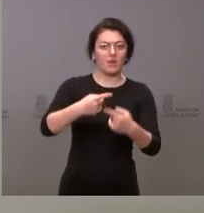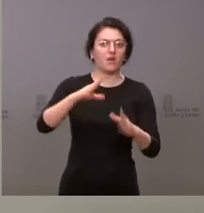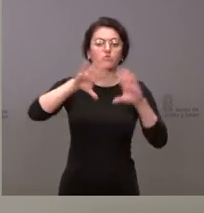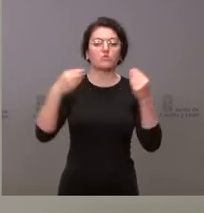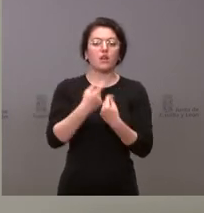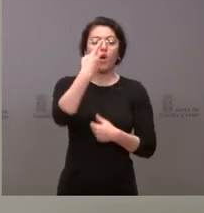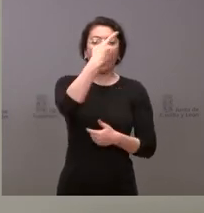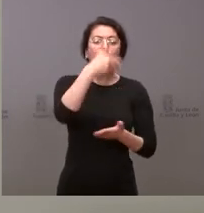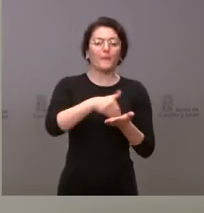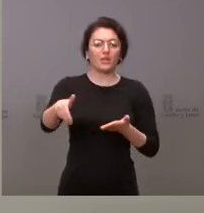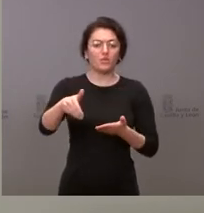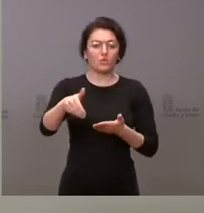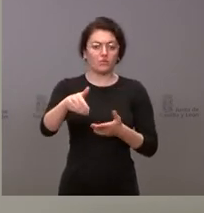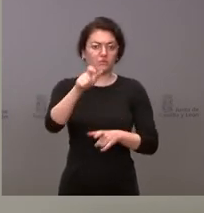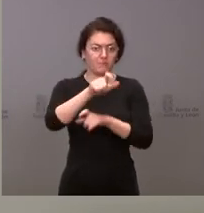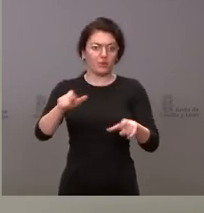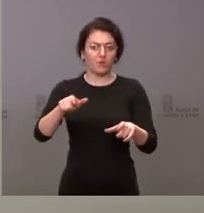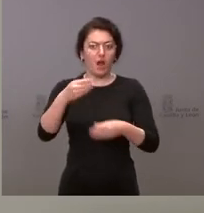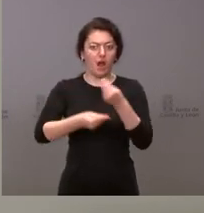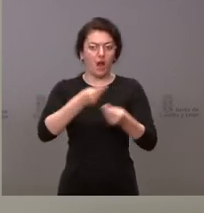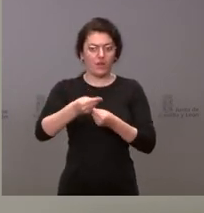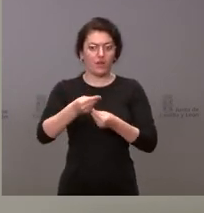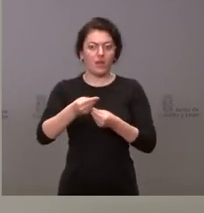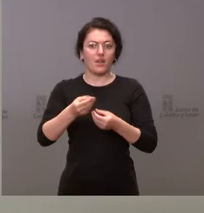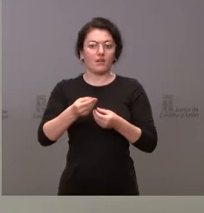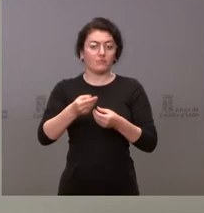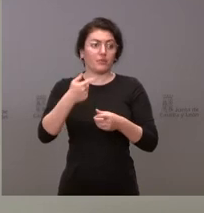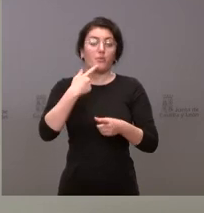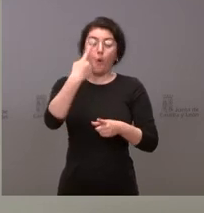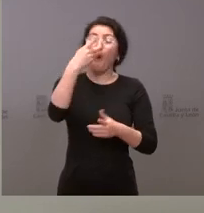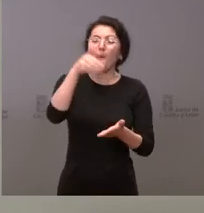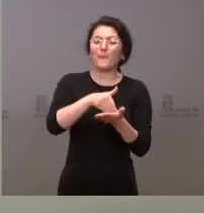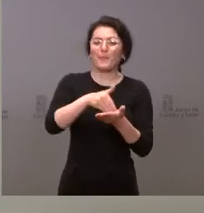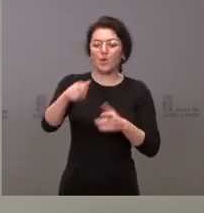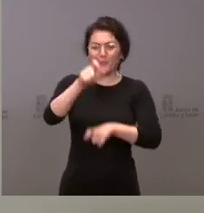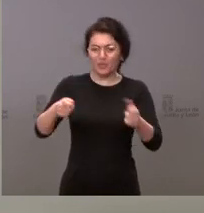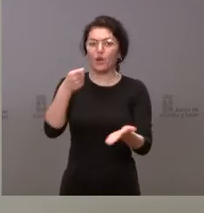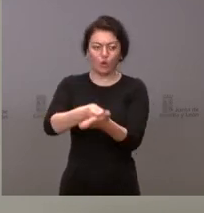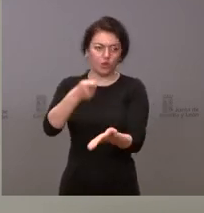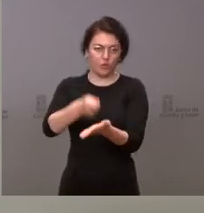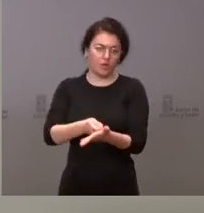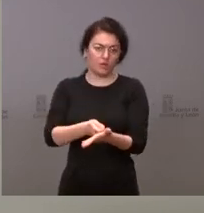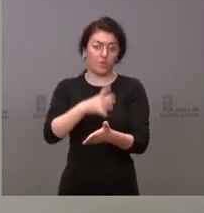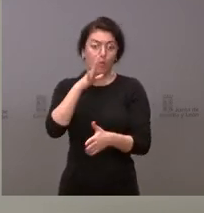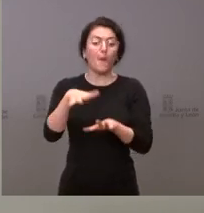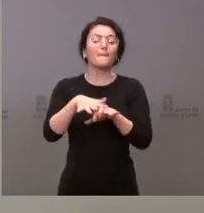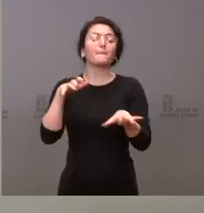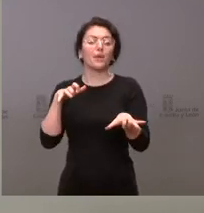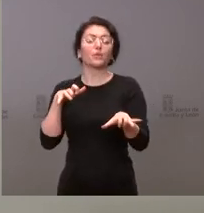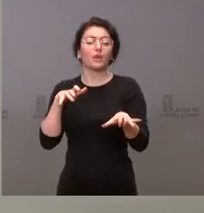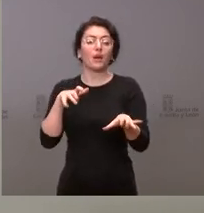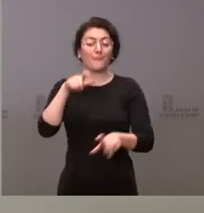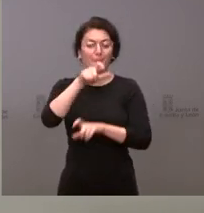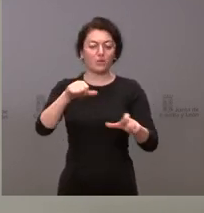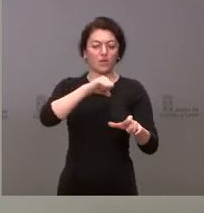las que hacen declaración por el precio quizá para ser más precisos un millón de contribuyentes porque aunque una gran mayoría son personas